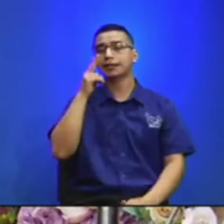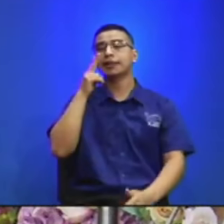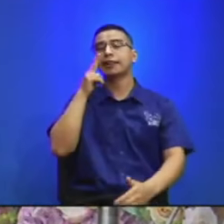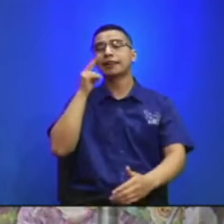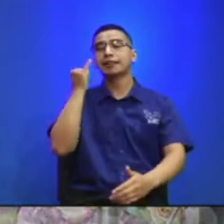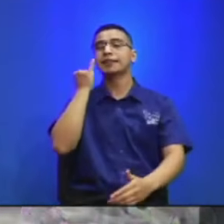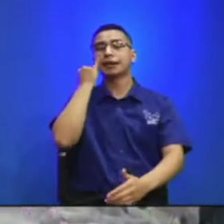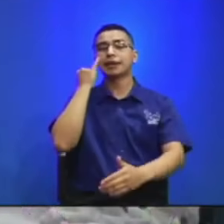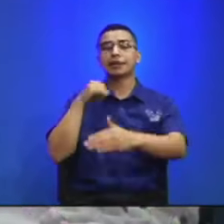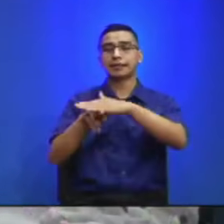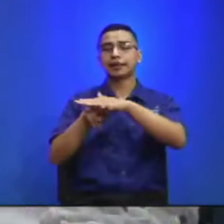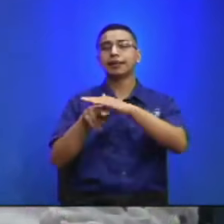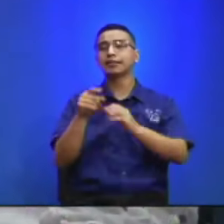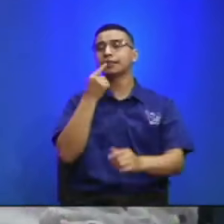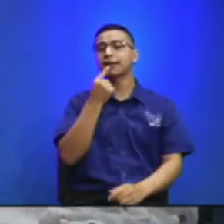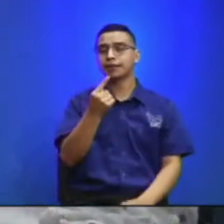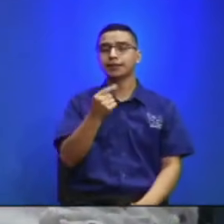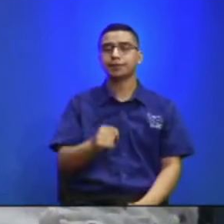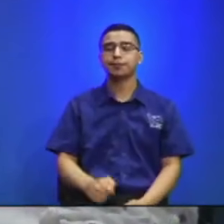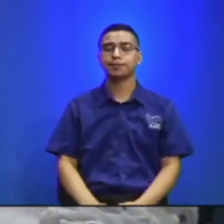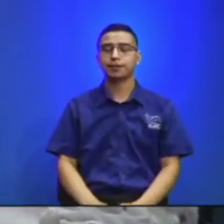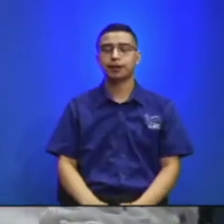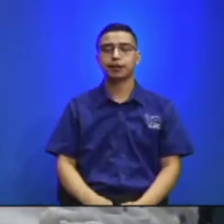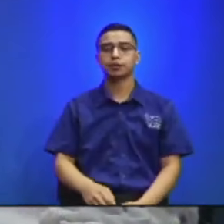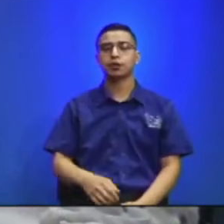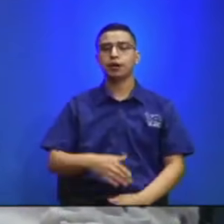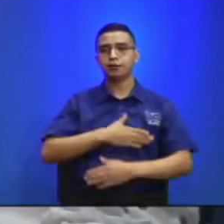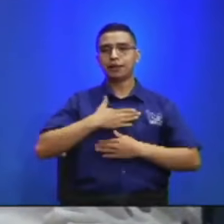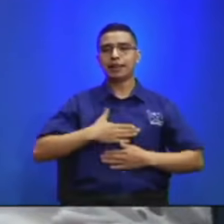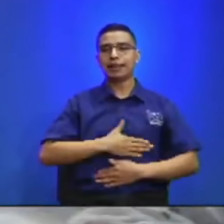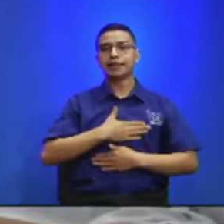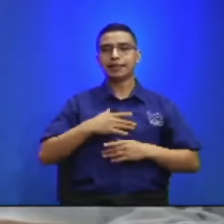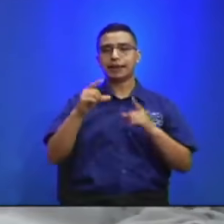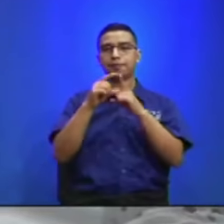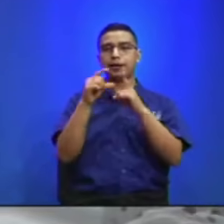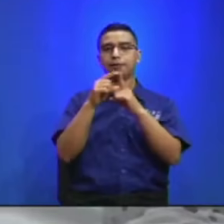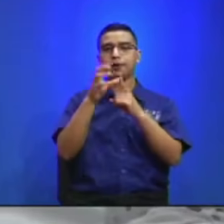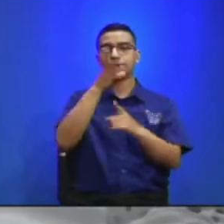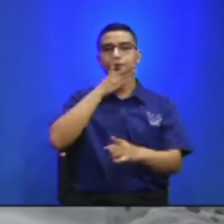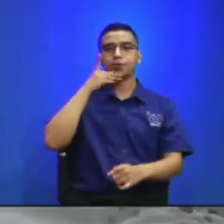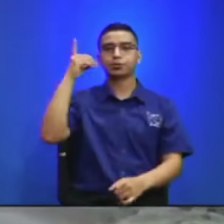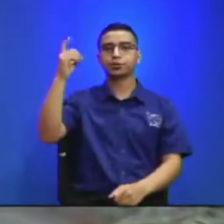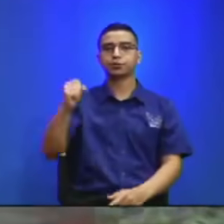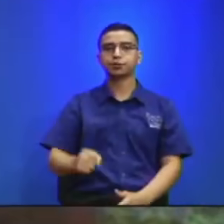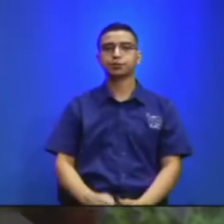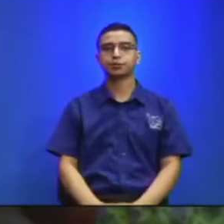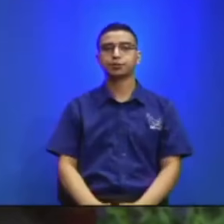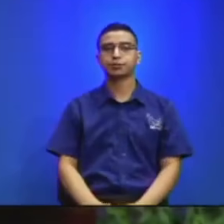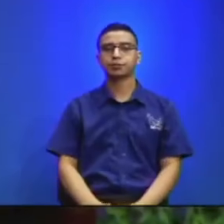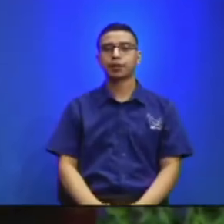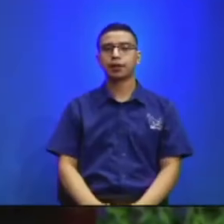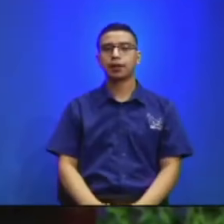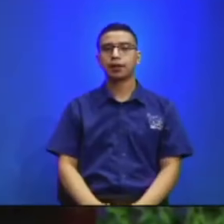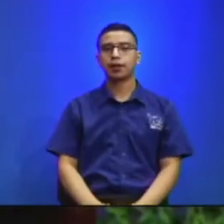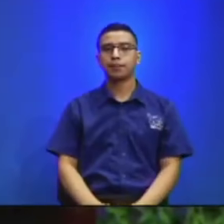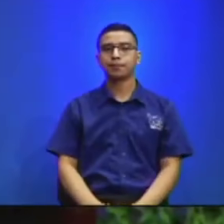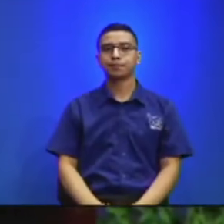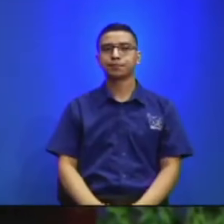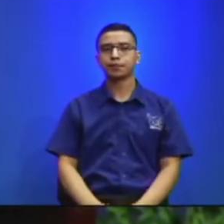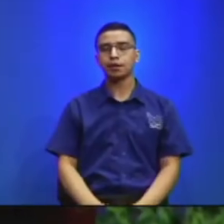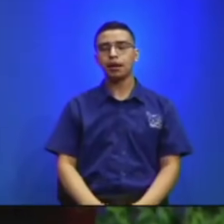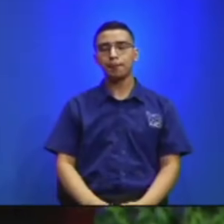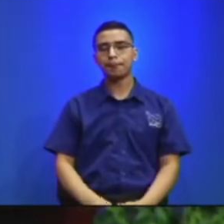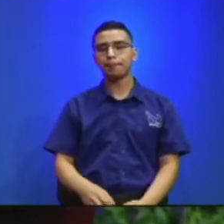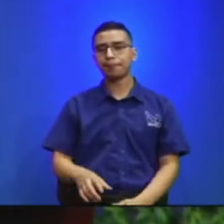se están deleitando en el evangelio se lo voy a leer pero el punto final es que verdaderamente se deleitan y se lo voy a